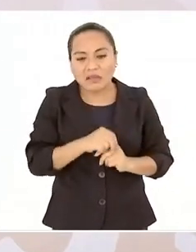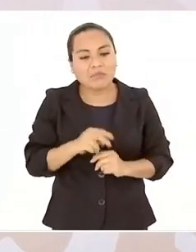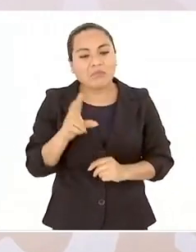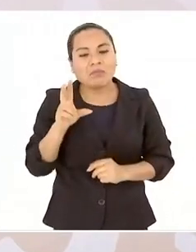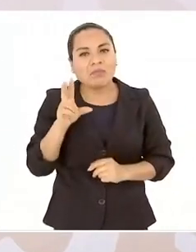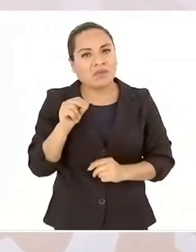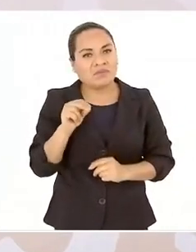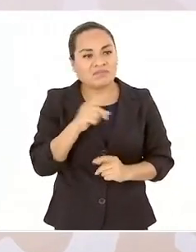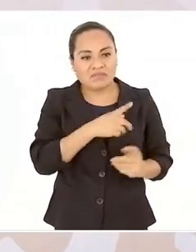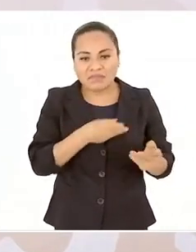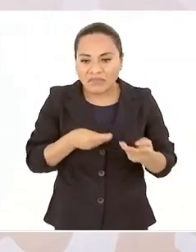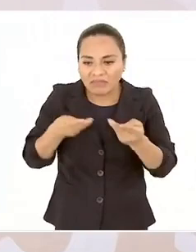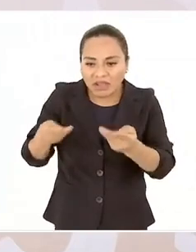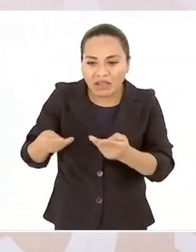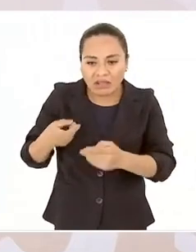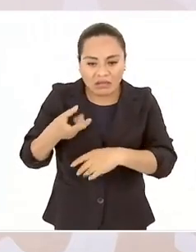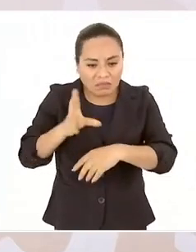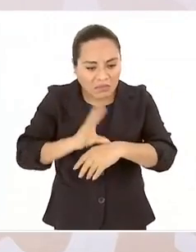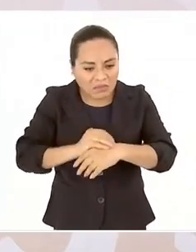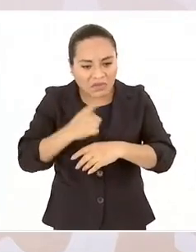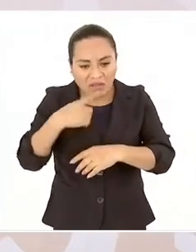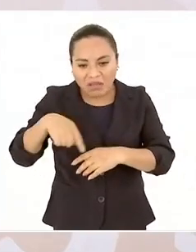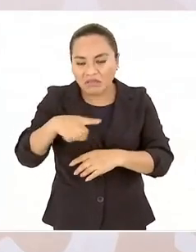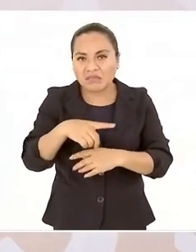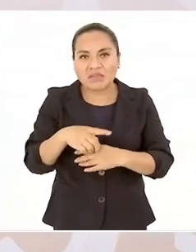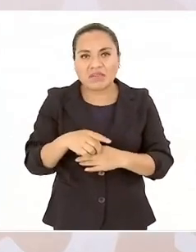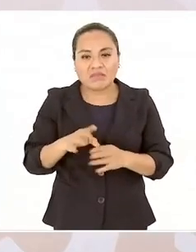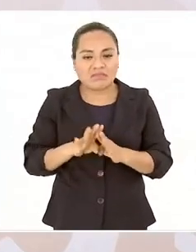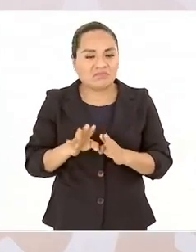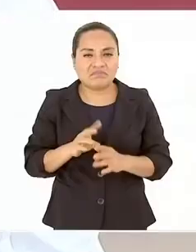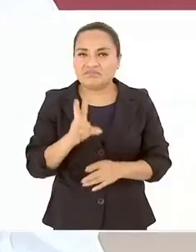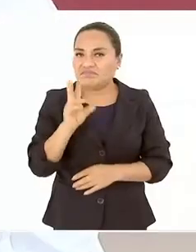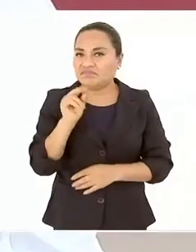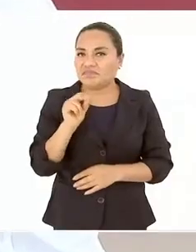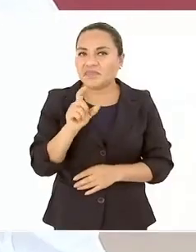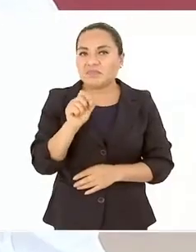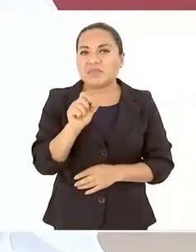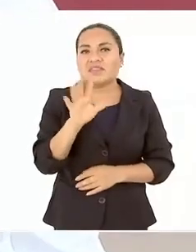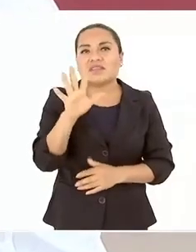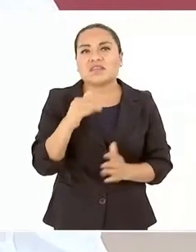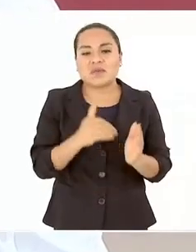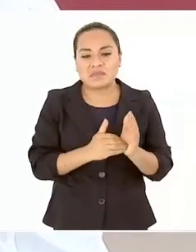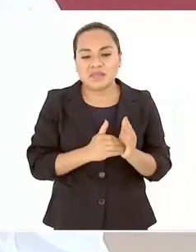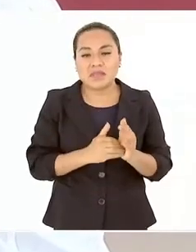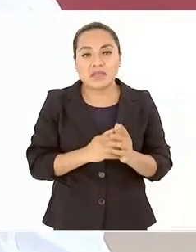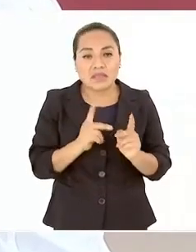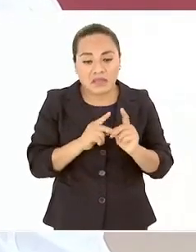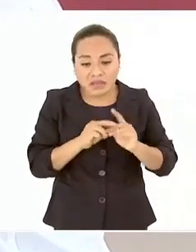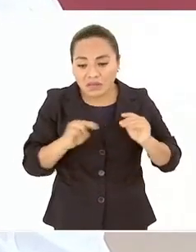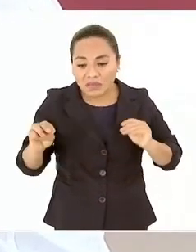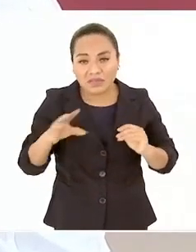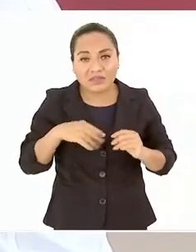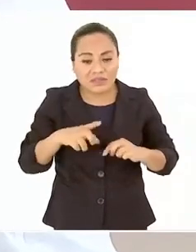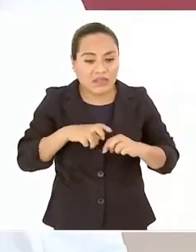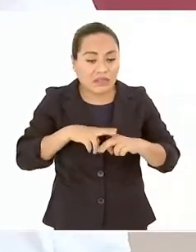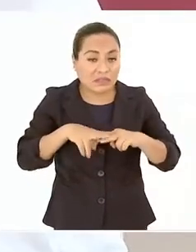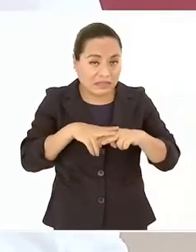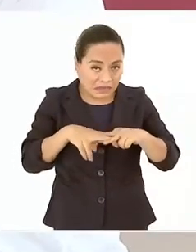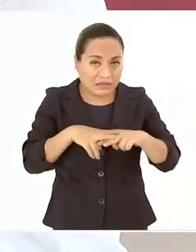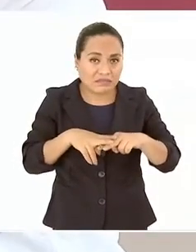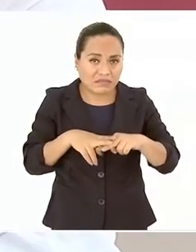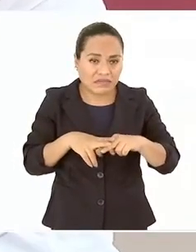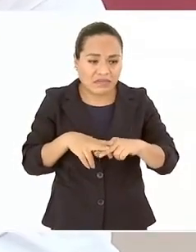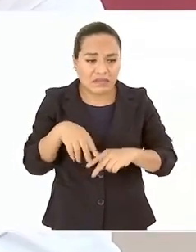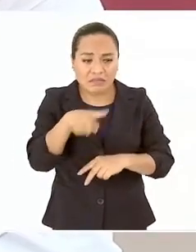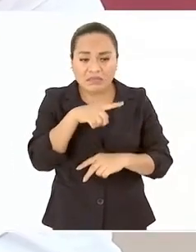entregaron, como 25 mil kilómetros de vías férreas. Pero como no